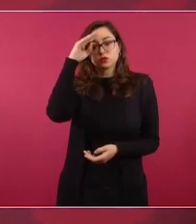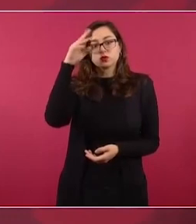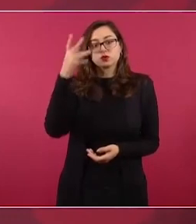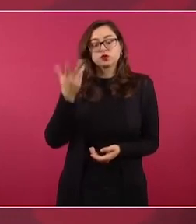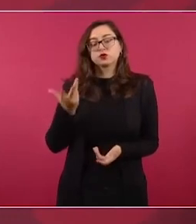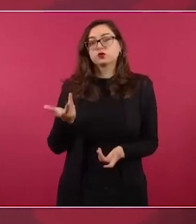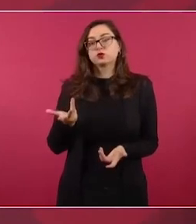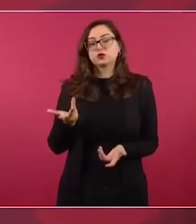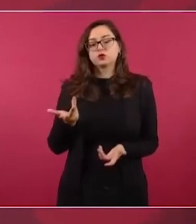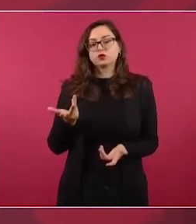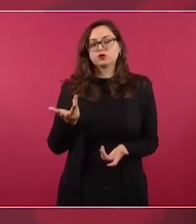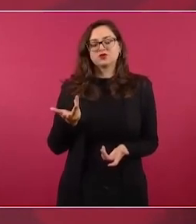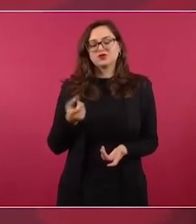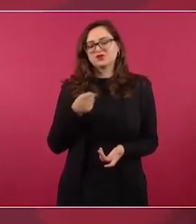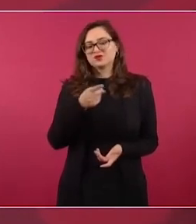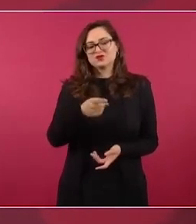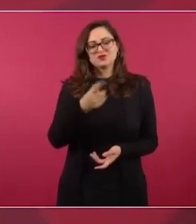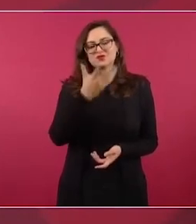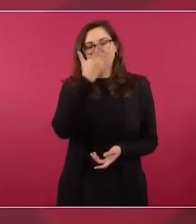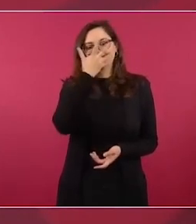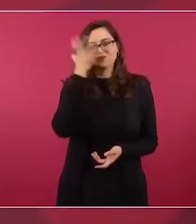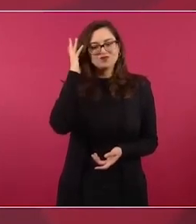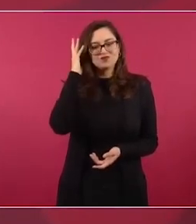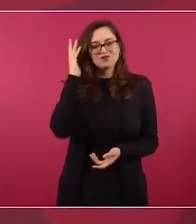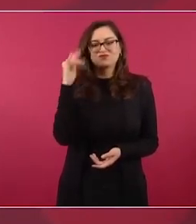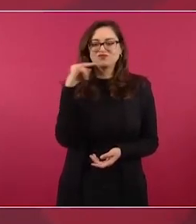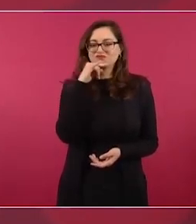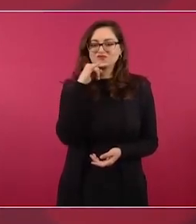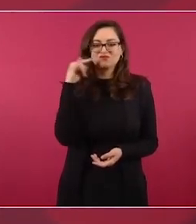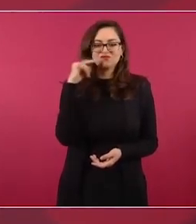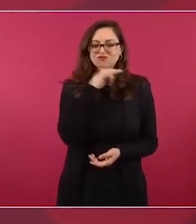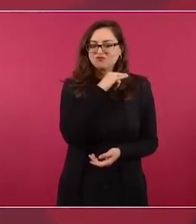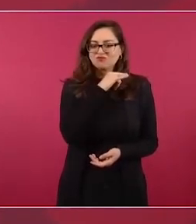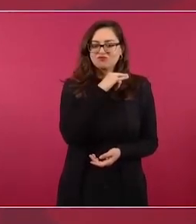pues es muy hipócrita